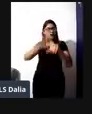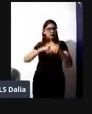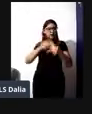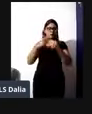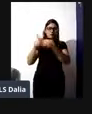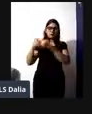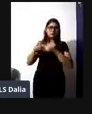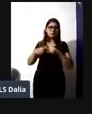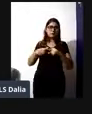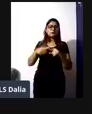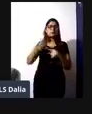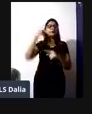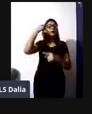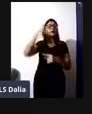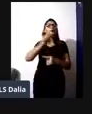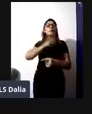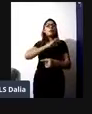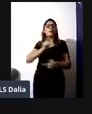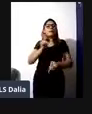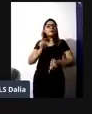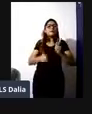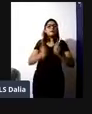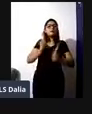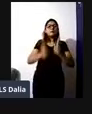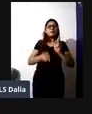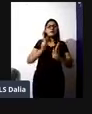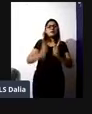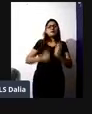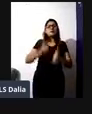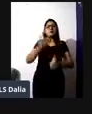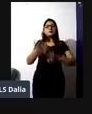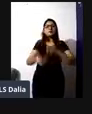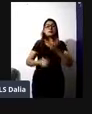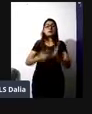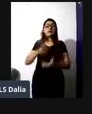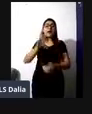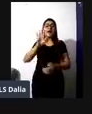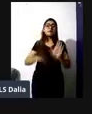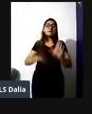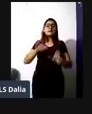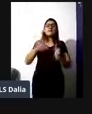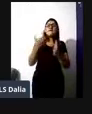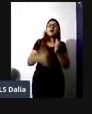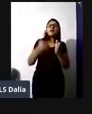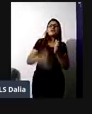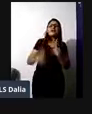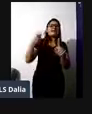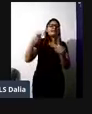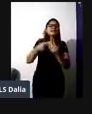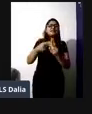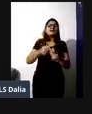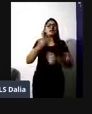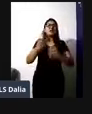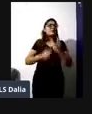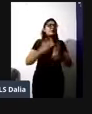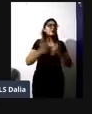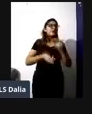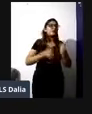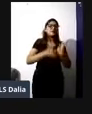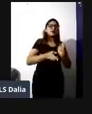platiquen, porque a veces lo único que necesitamos es que alguien más nos escuche. A veces ya como ya platicamos con nuestra familia todo el